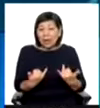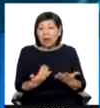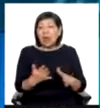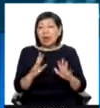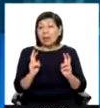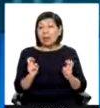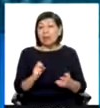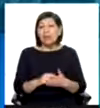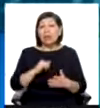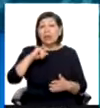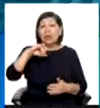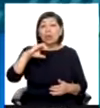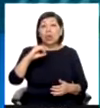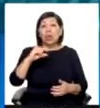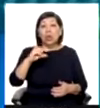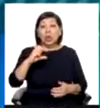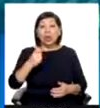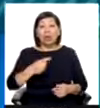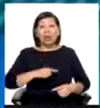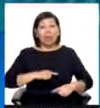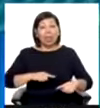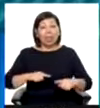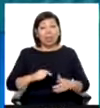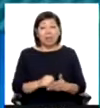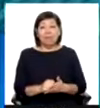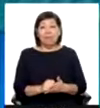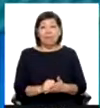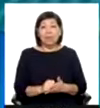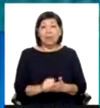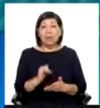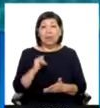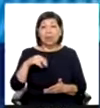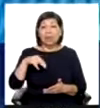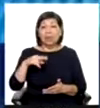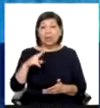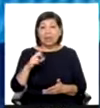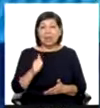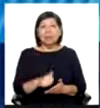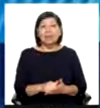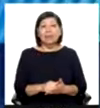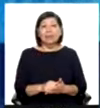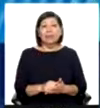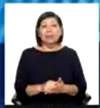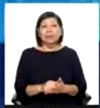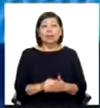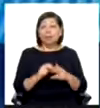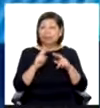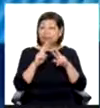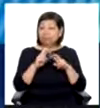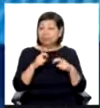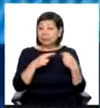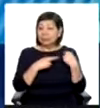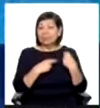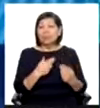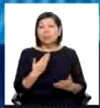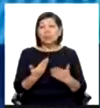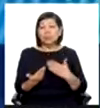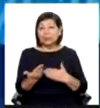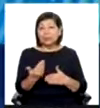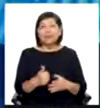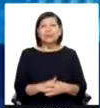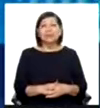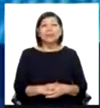sobre este tema con Jorge Ganosa, el jefe nacional del INIA, el Instituto Nacional de Investigación Agraria. Jorge, ¿cómo